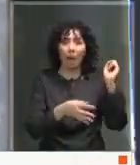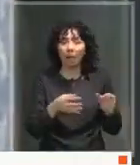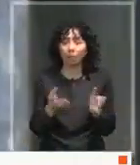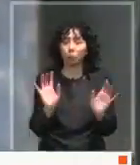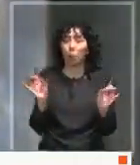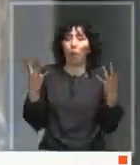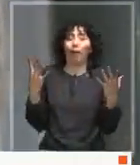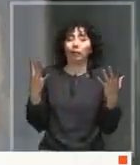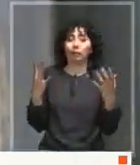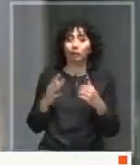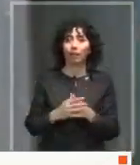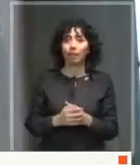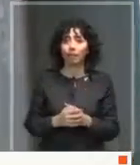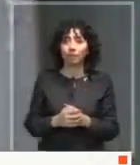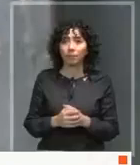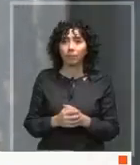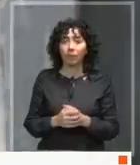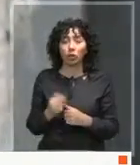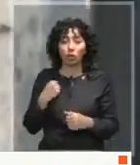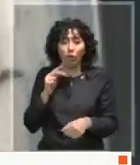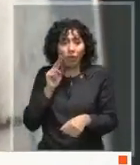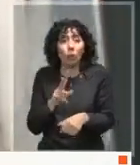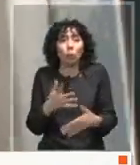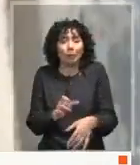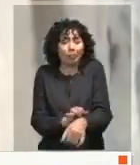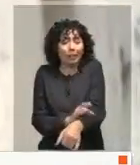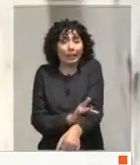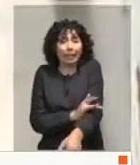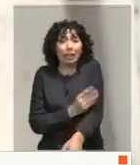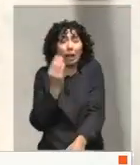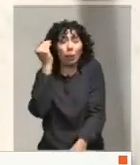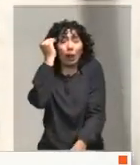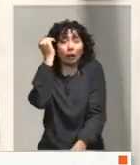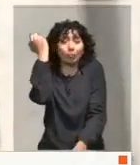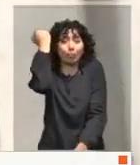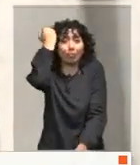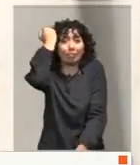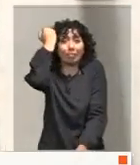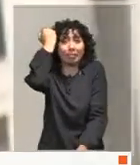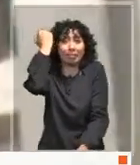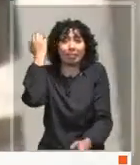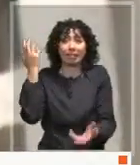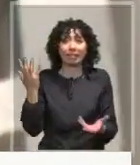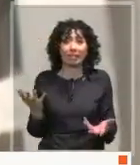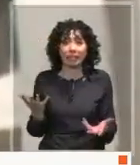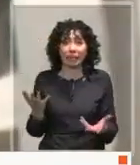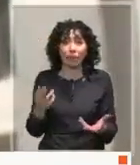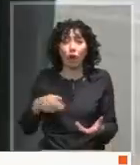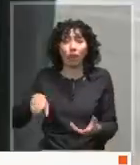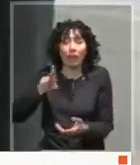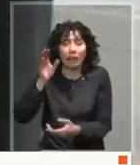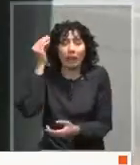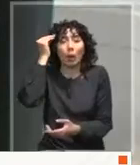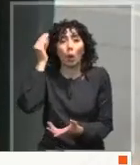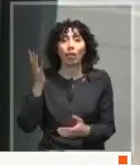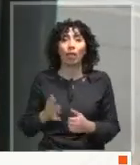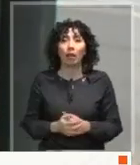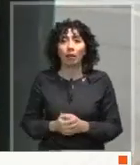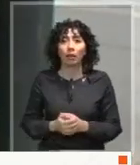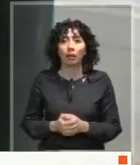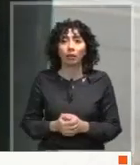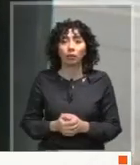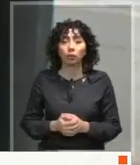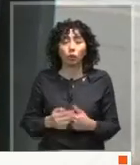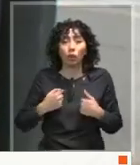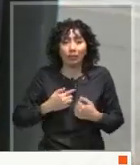Yo te digo, ahora cuando venían, se estrujó y se me pusieron los pelos de punta porque es como volver atrás. Sí. Te lo juro que fue un